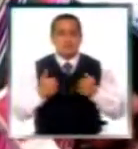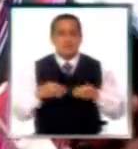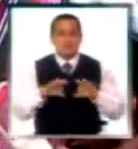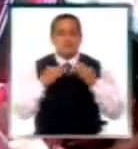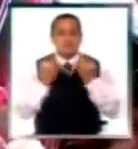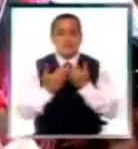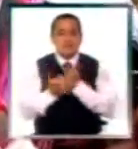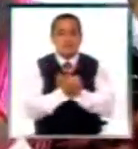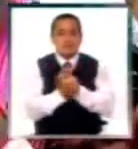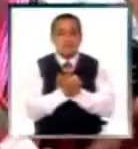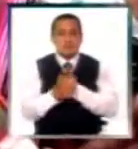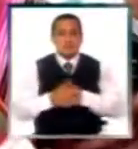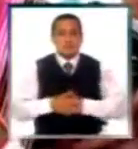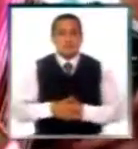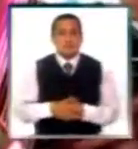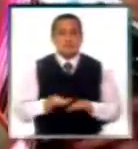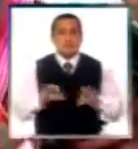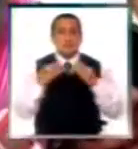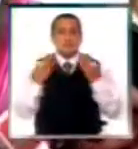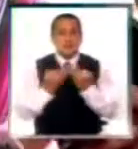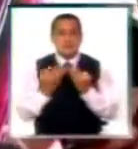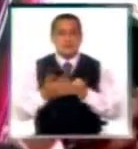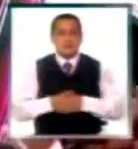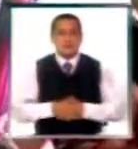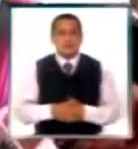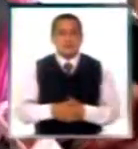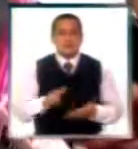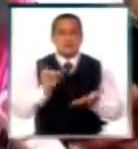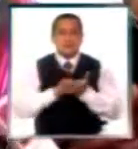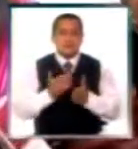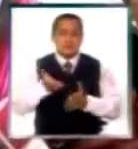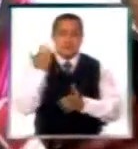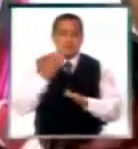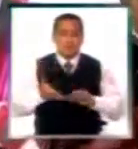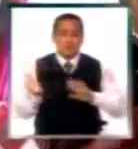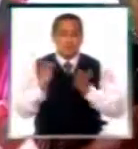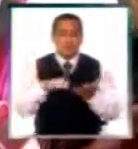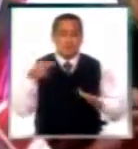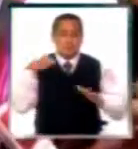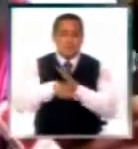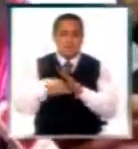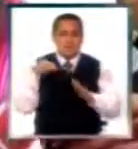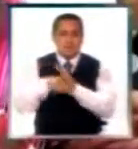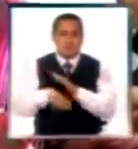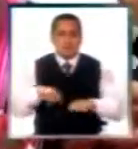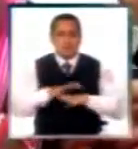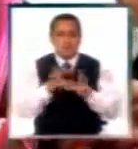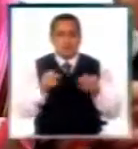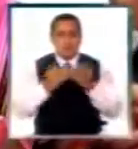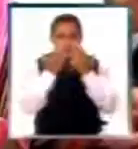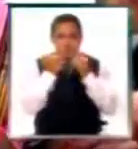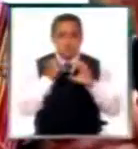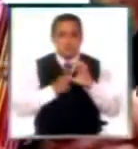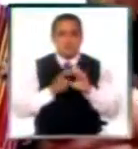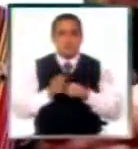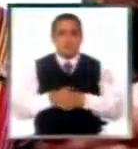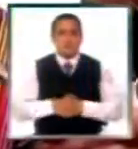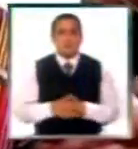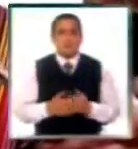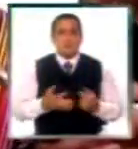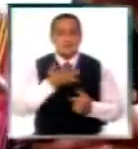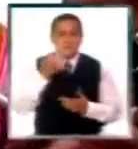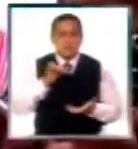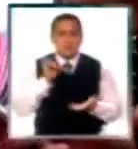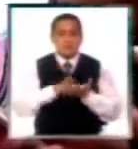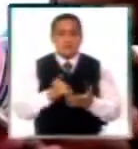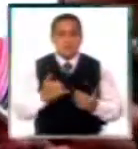familia ayacuchana familiares que fueron asesinados por esta insanía terrorista, y obviamente